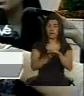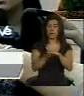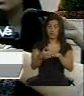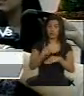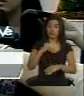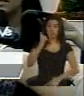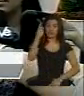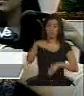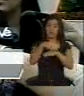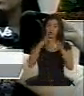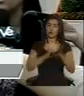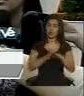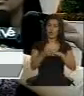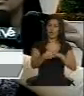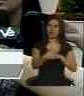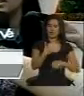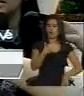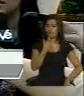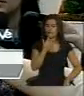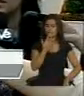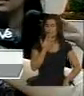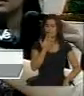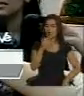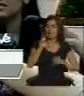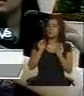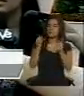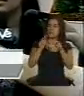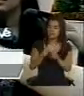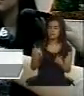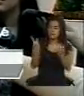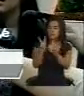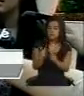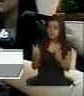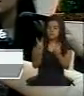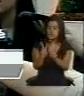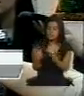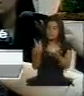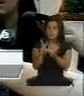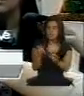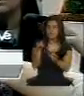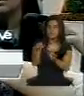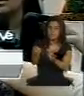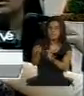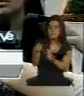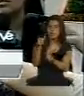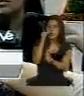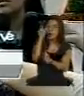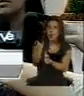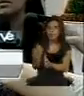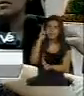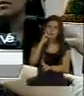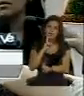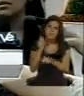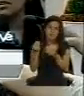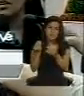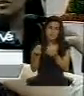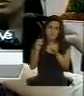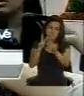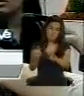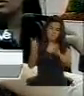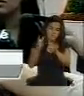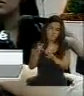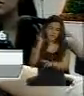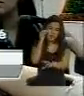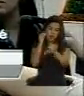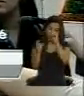comencé a hacer como una investigación sobre este tema, your great liberator, sobre su gran libertador. In fact, y de